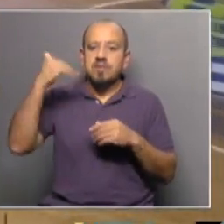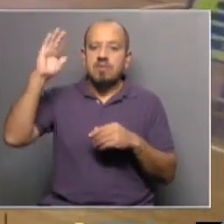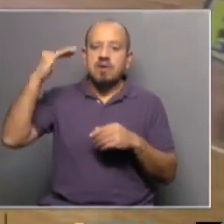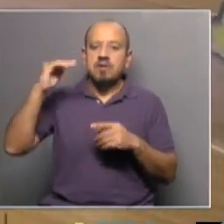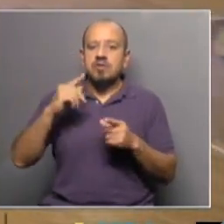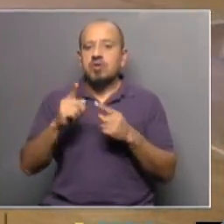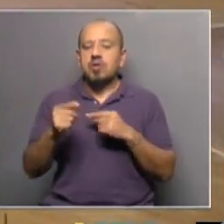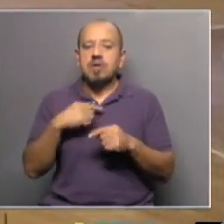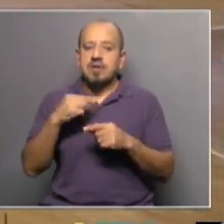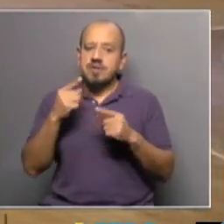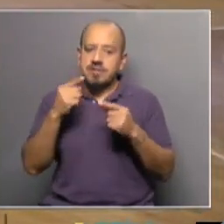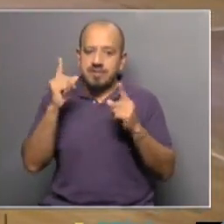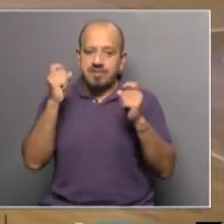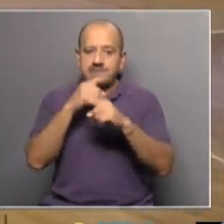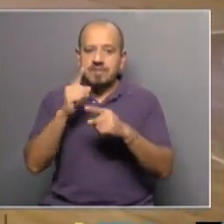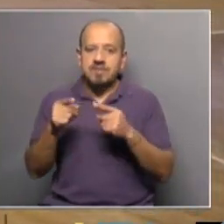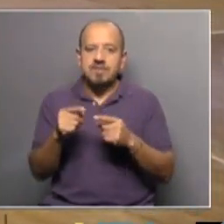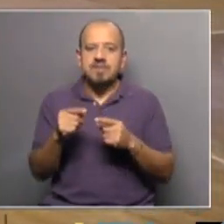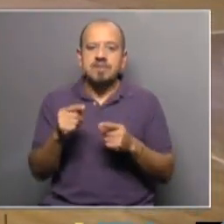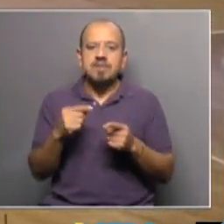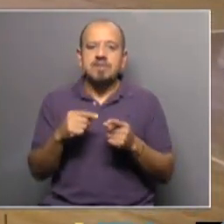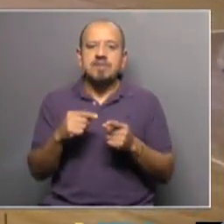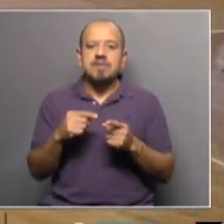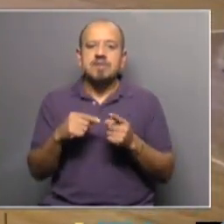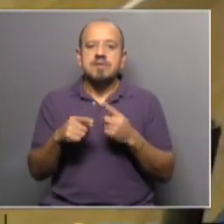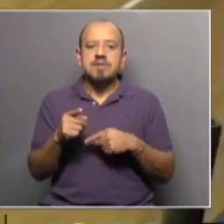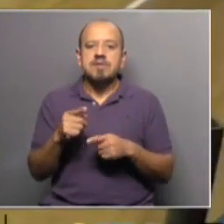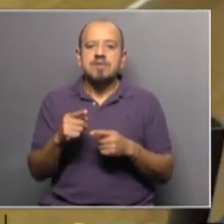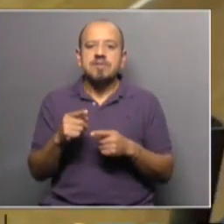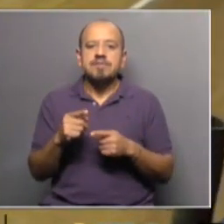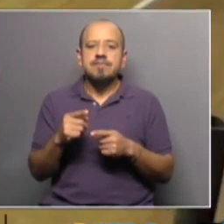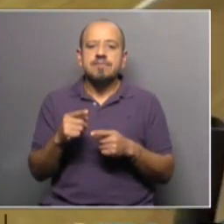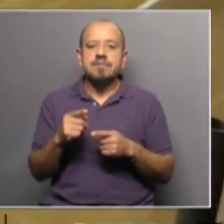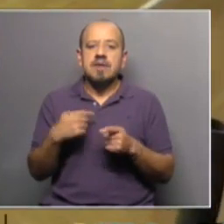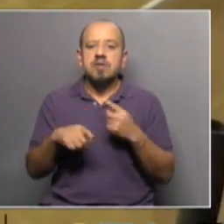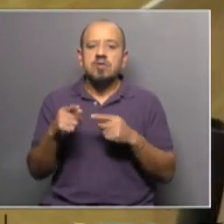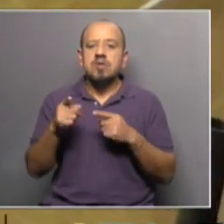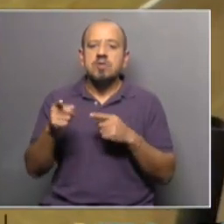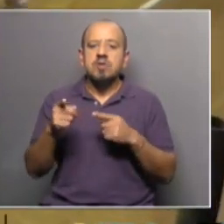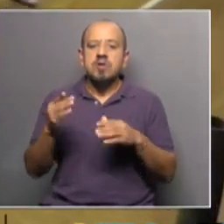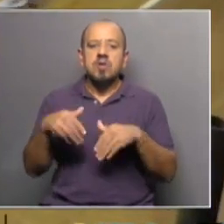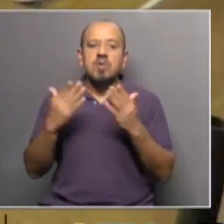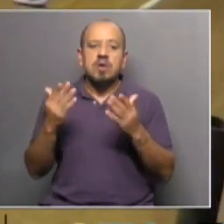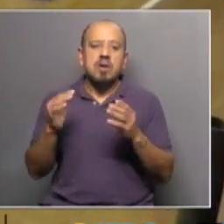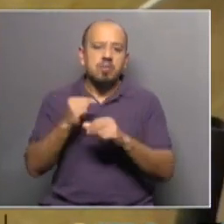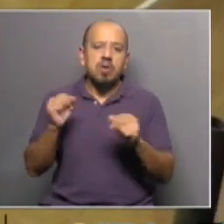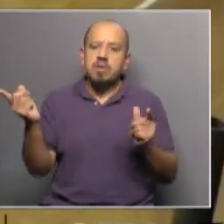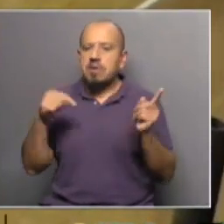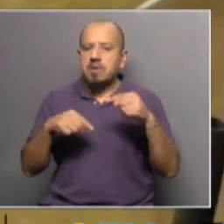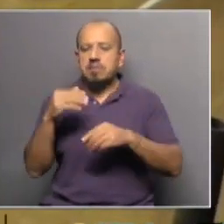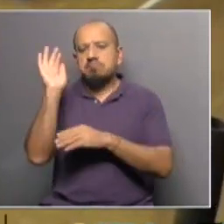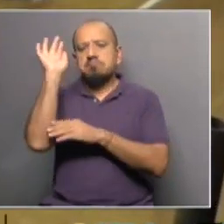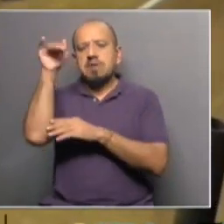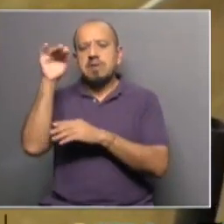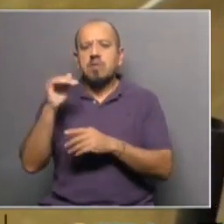con toda su historia deportiva atrás. O sea que vos decís que cualquiera puede venir al básquet y más o